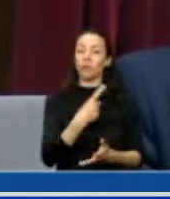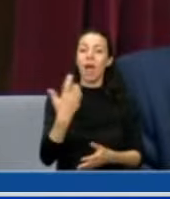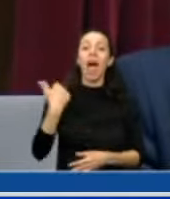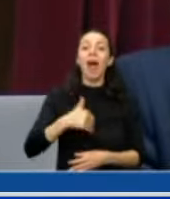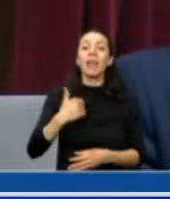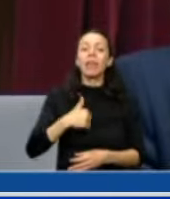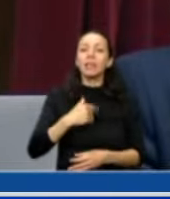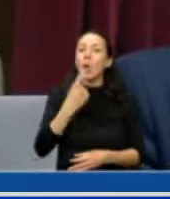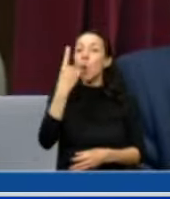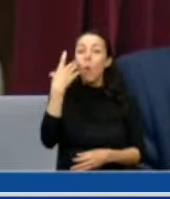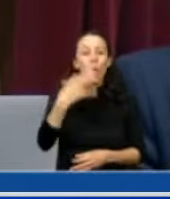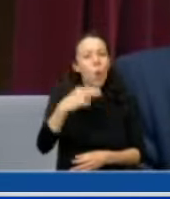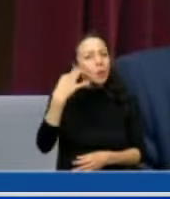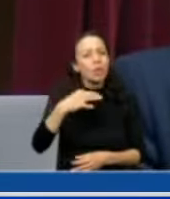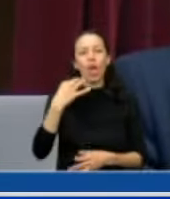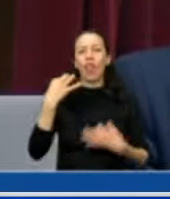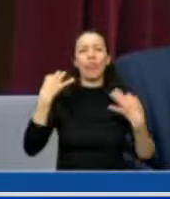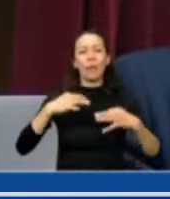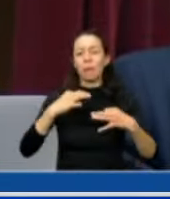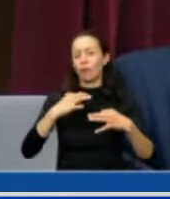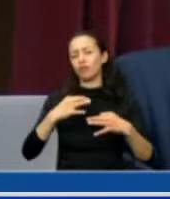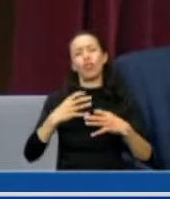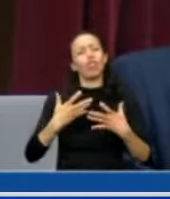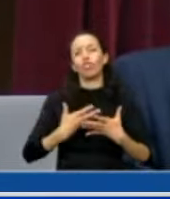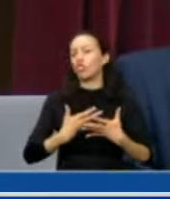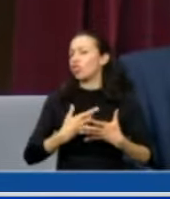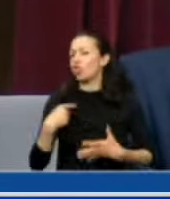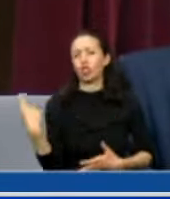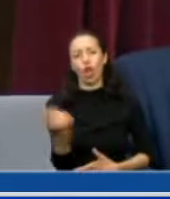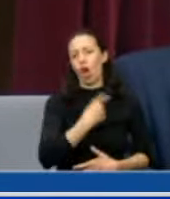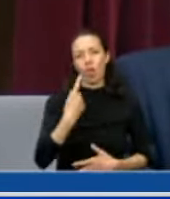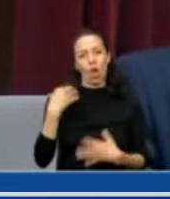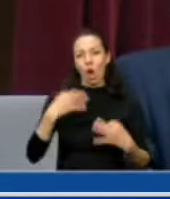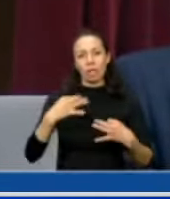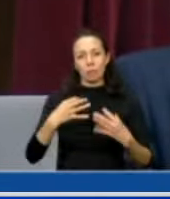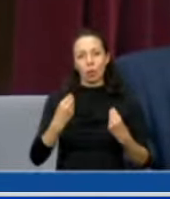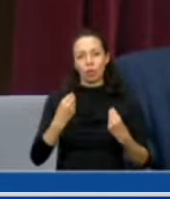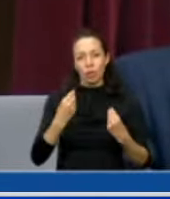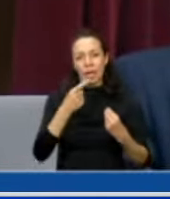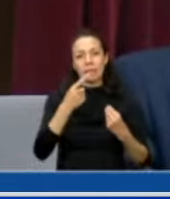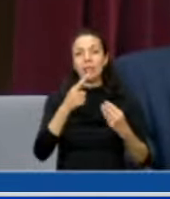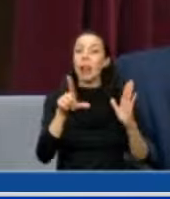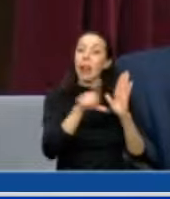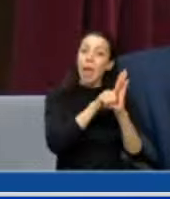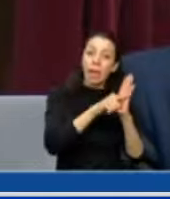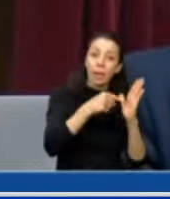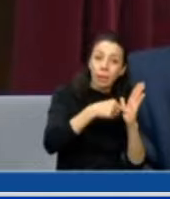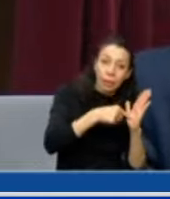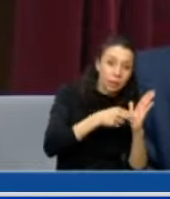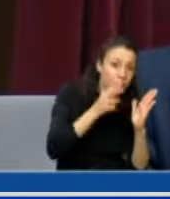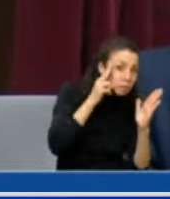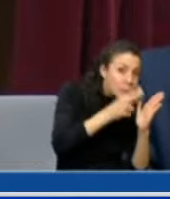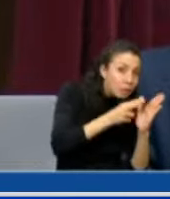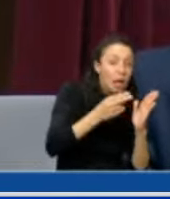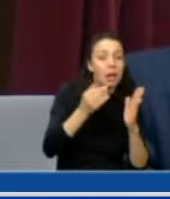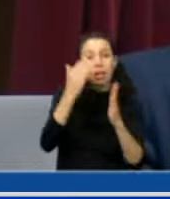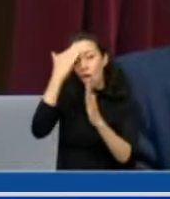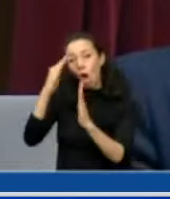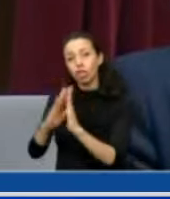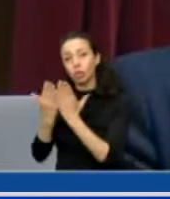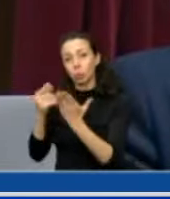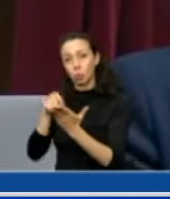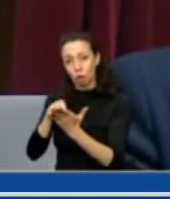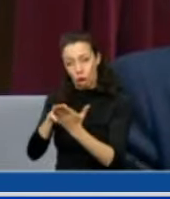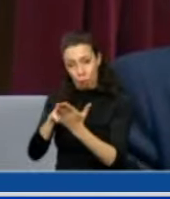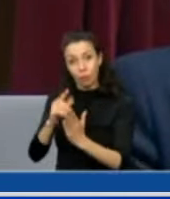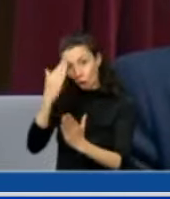que quería. Ellos llevaban las normas que querían. Y este no lo hace, y no lo hace porque no tiene, pero el año que viene, en la hipótesis, como están